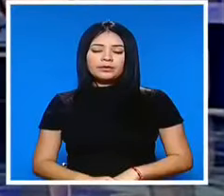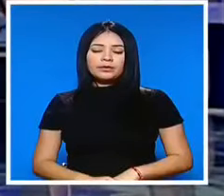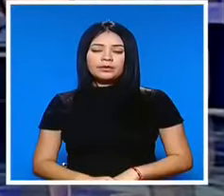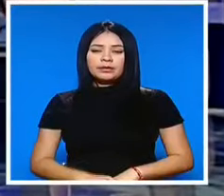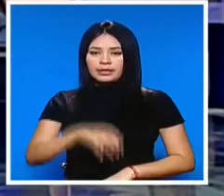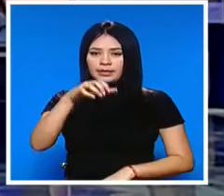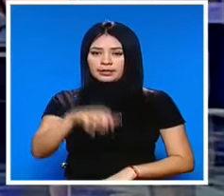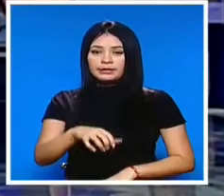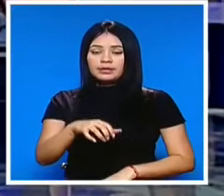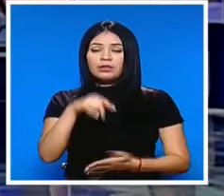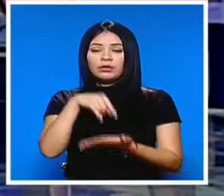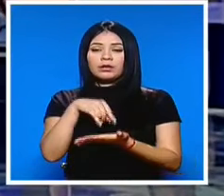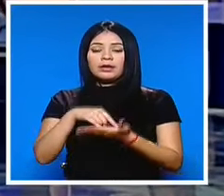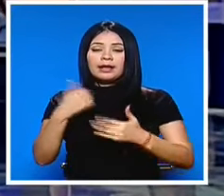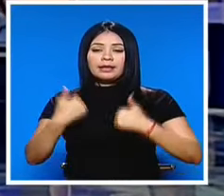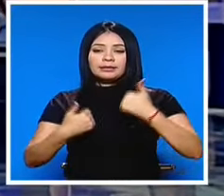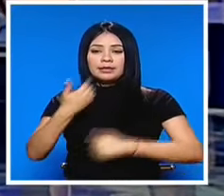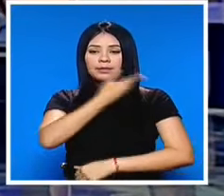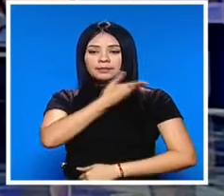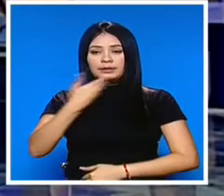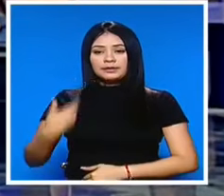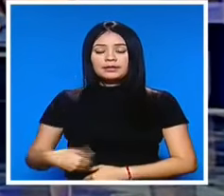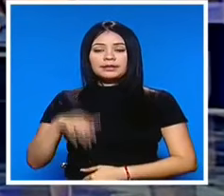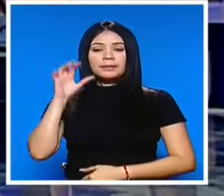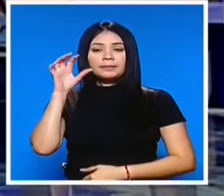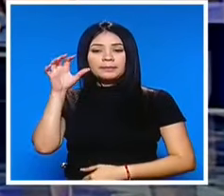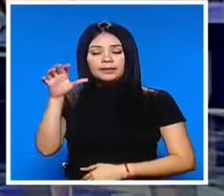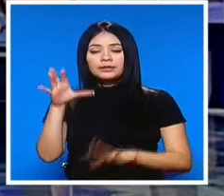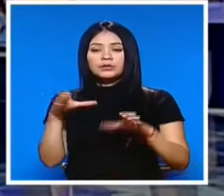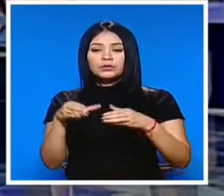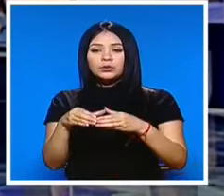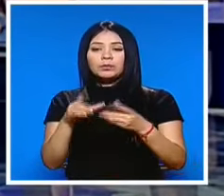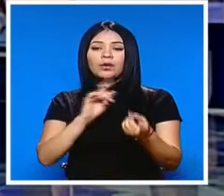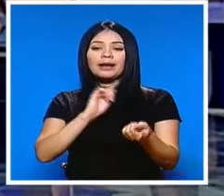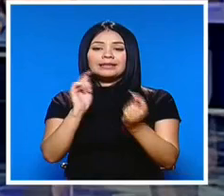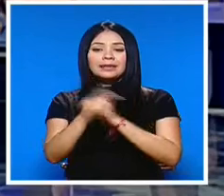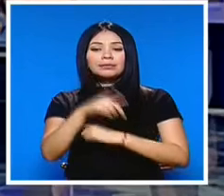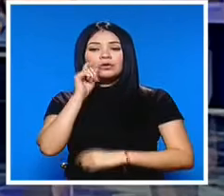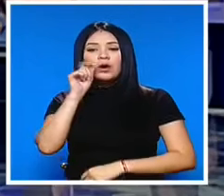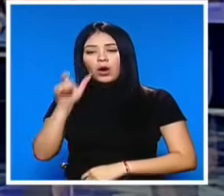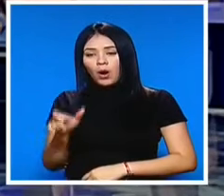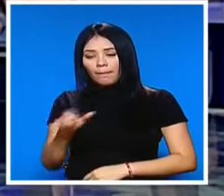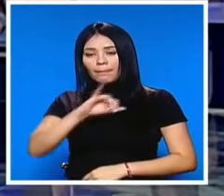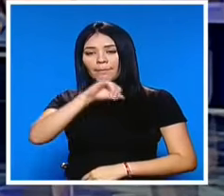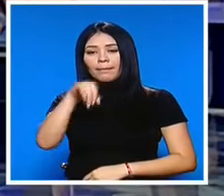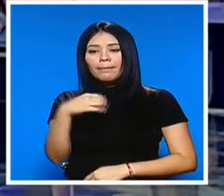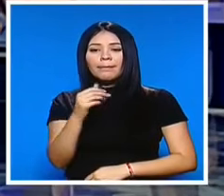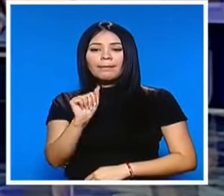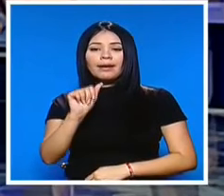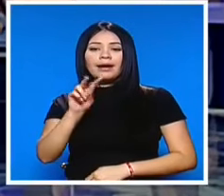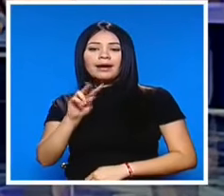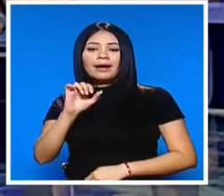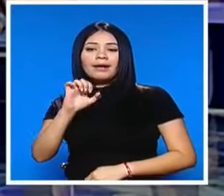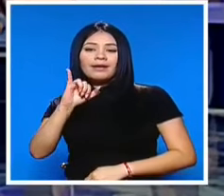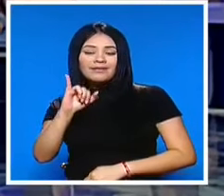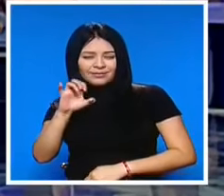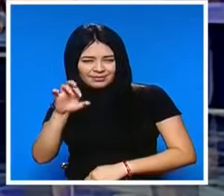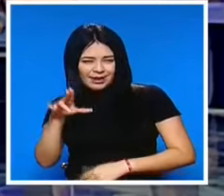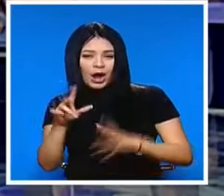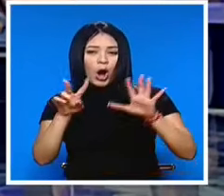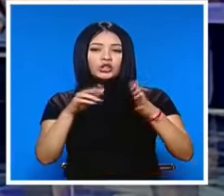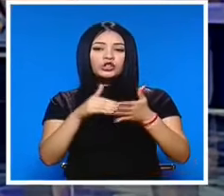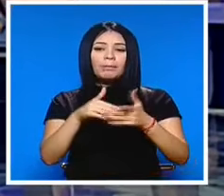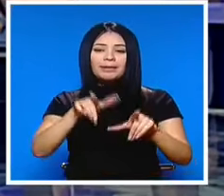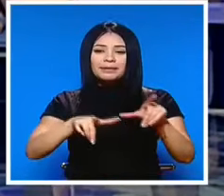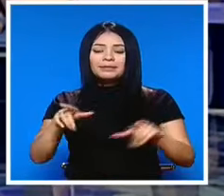Y en el estado de Carabobo, el candidato a la presidencia del país por el partido El Cambio, Javier Bertucci, sostuvo un encuentro con más de 8.000 jóvenes